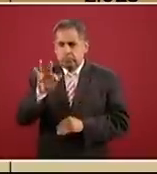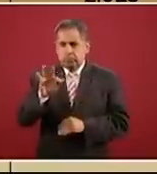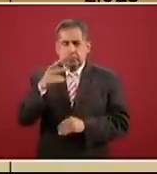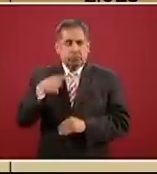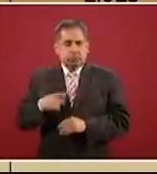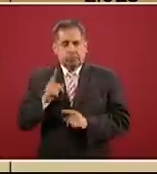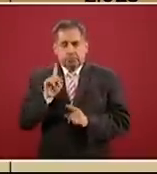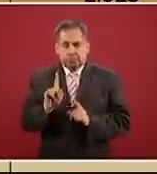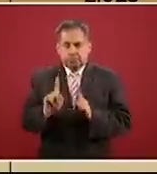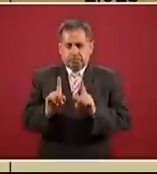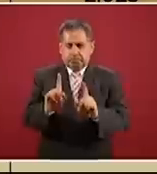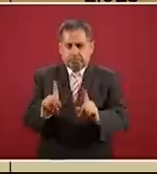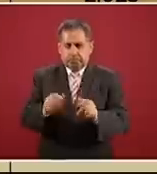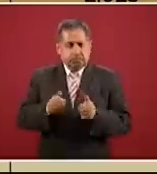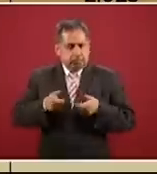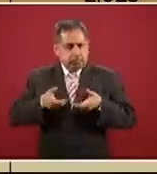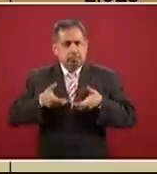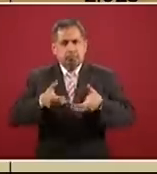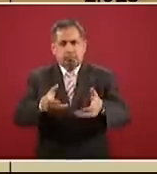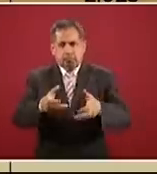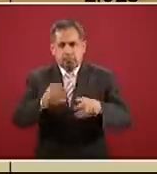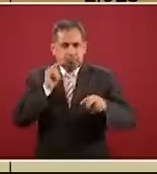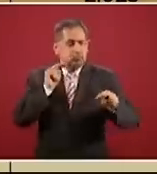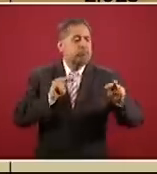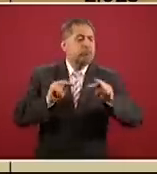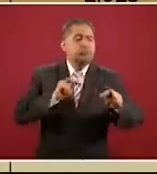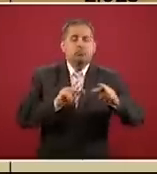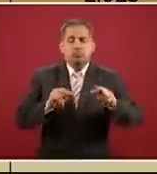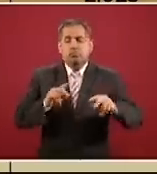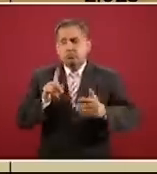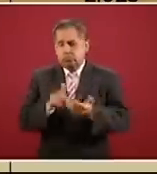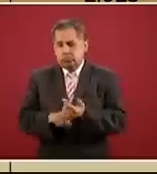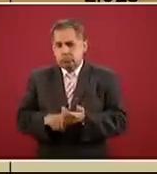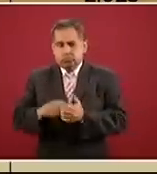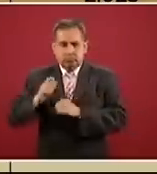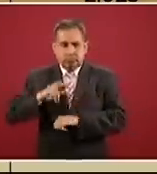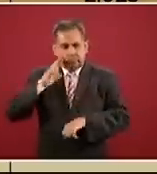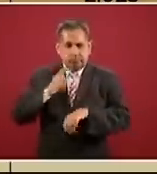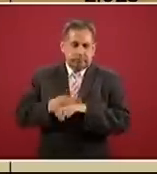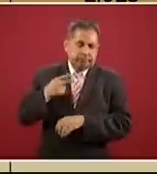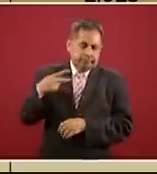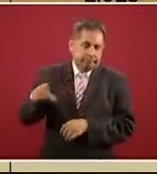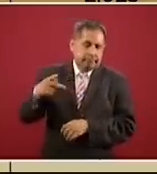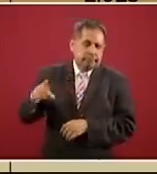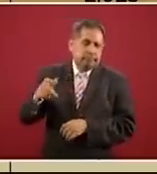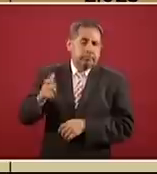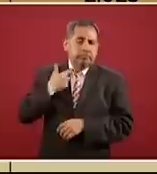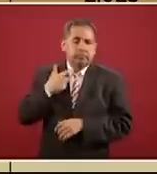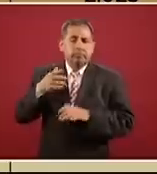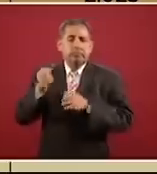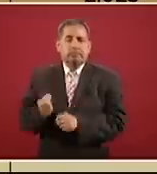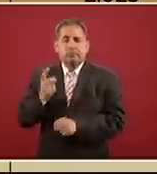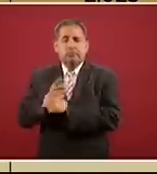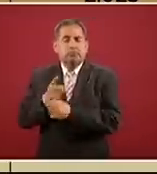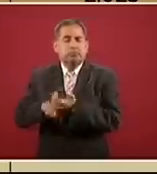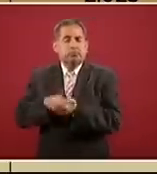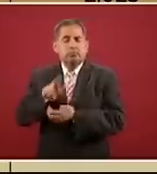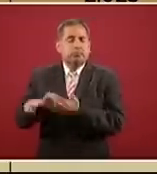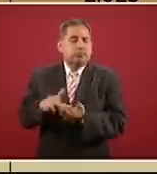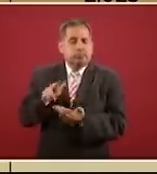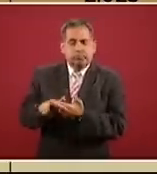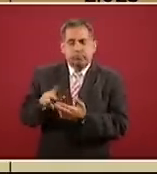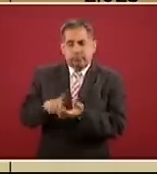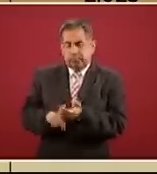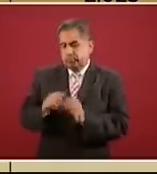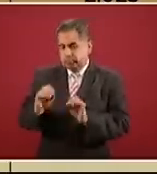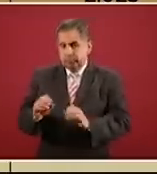elementos. Este personal es los efectivos que correspondían a la División de Seguridad Regional